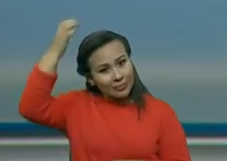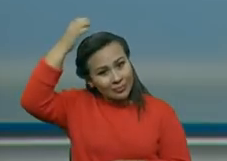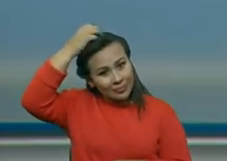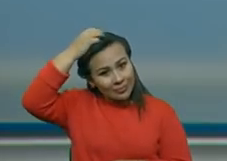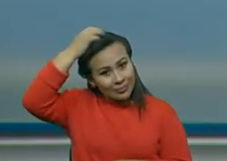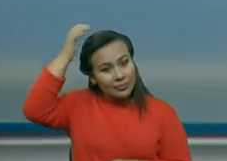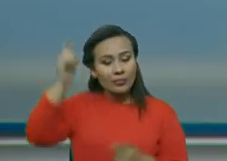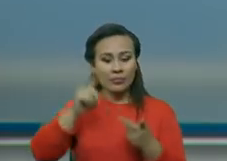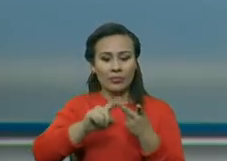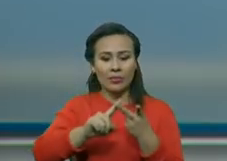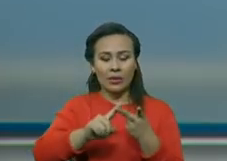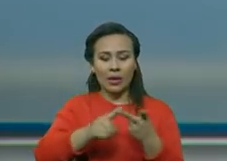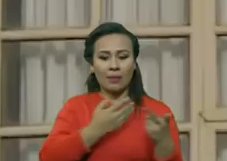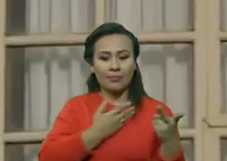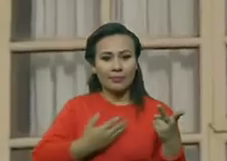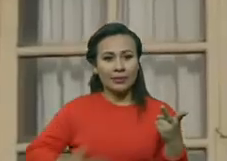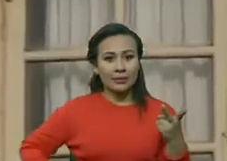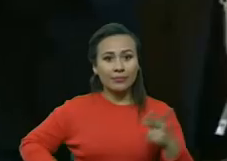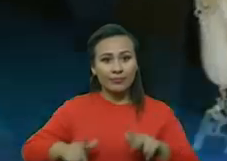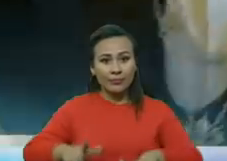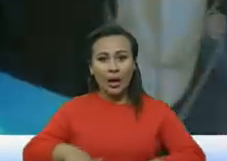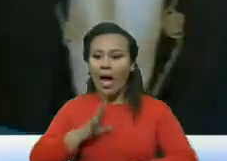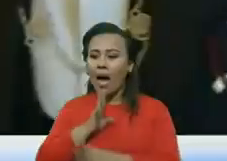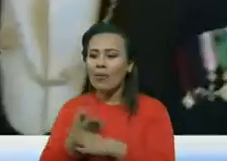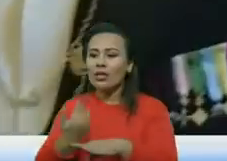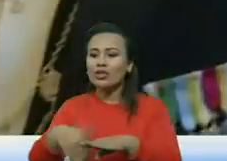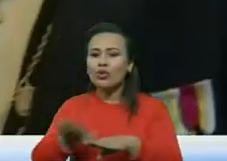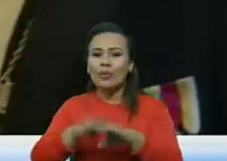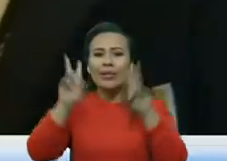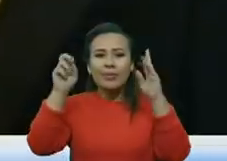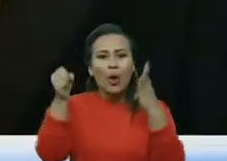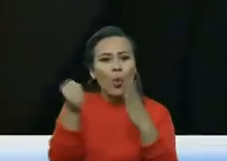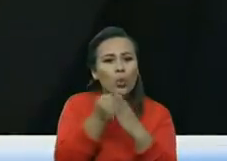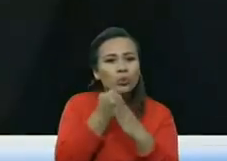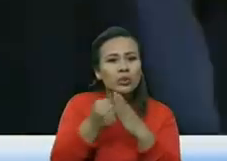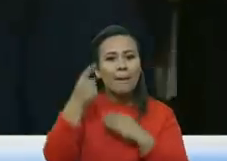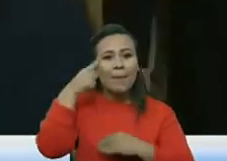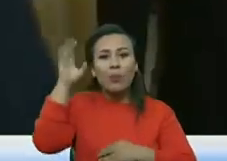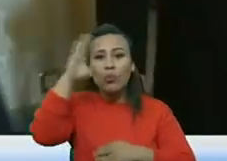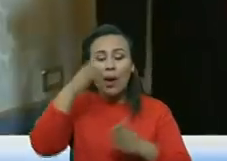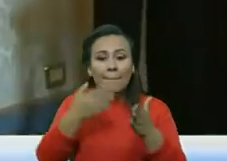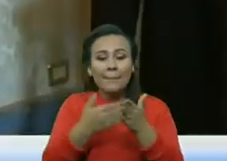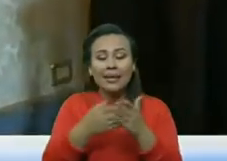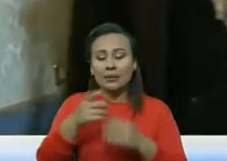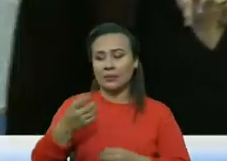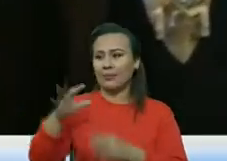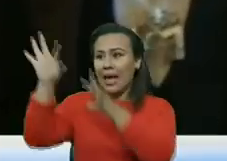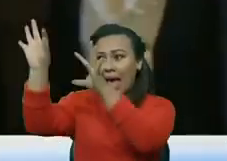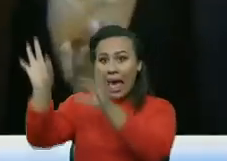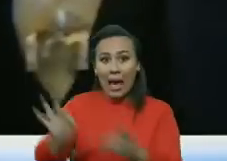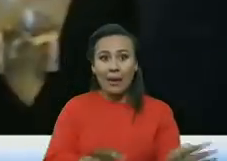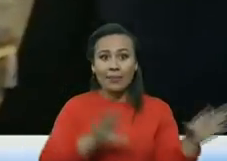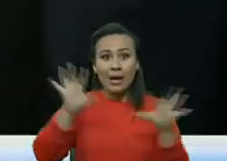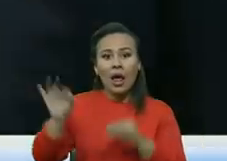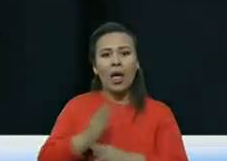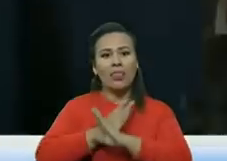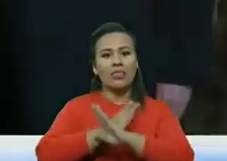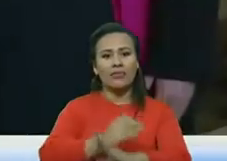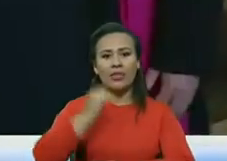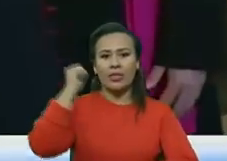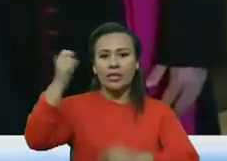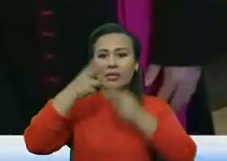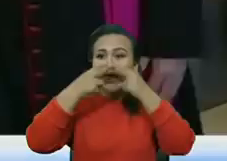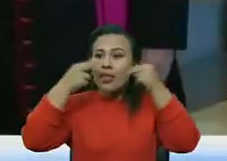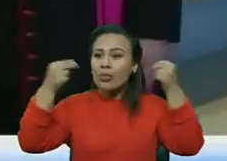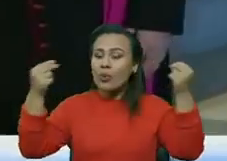la pobreza, la construcción de la paz, la promoción de los derechos de los migrantes, la lucha anticorrupción y la defensa del medio